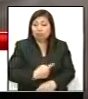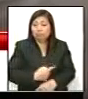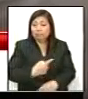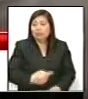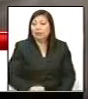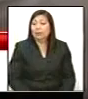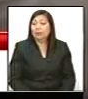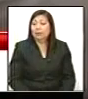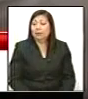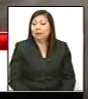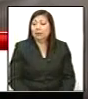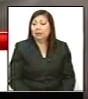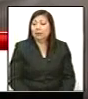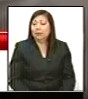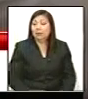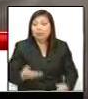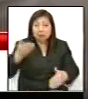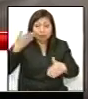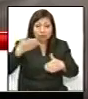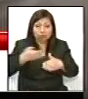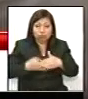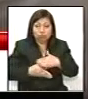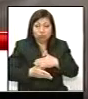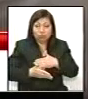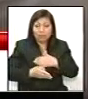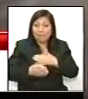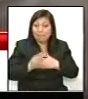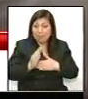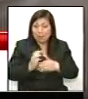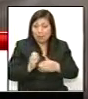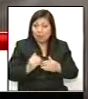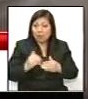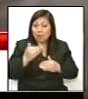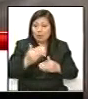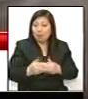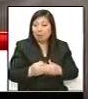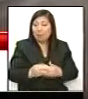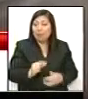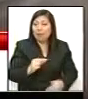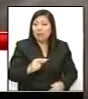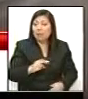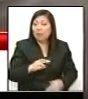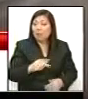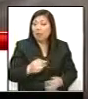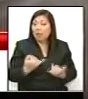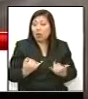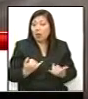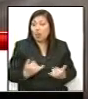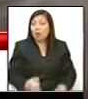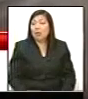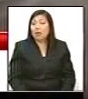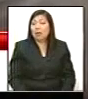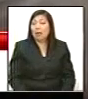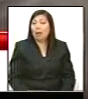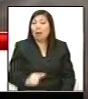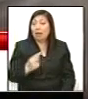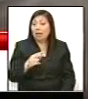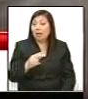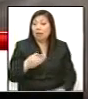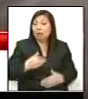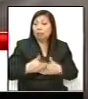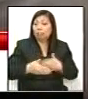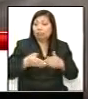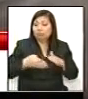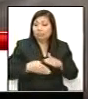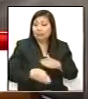con peaje. Entonces va a ser la vía expresa, va a ser el zanjón de Bedoya y el zanjón de Graña y Montero. Porque ahora lo va a hacer Graña y Montero la continuación.